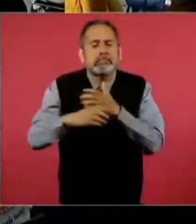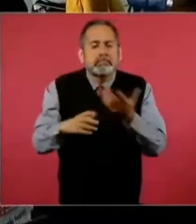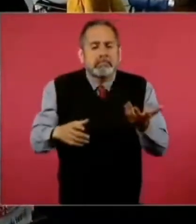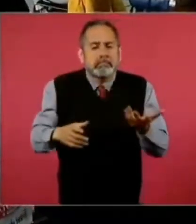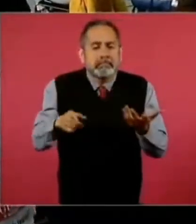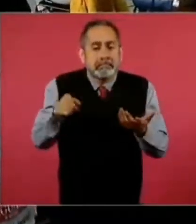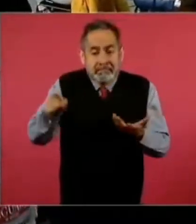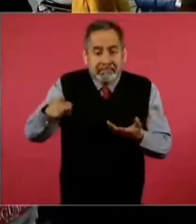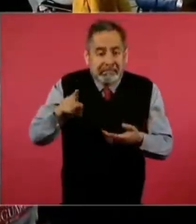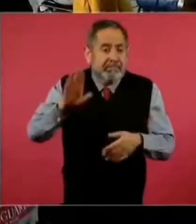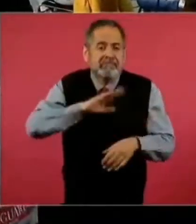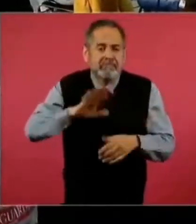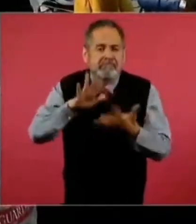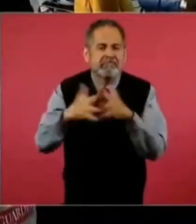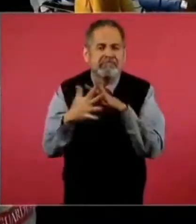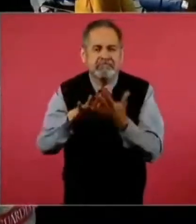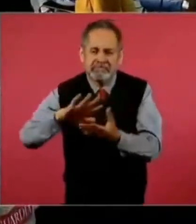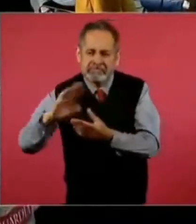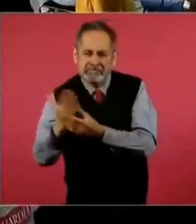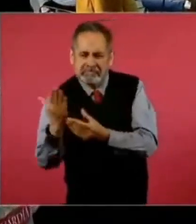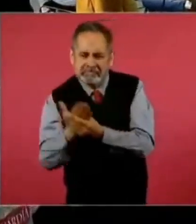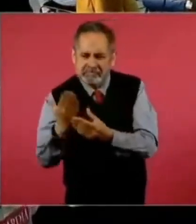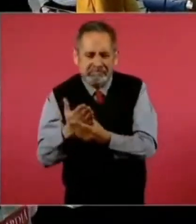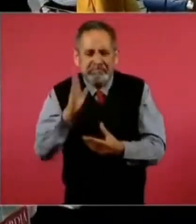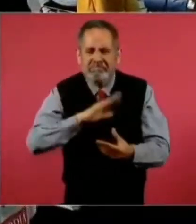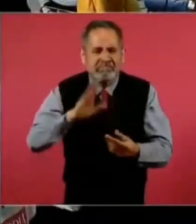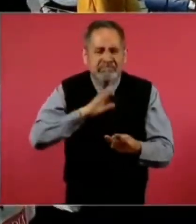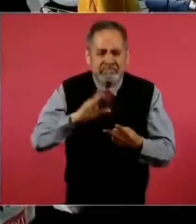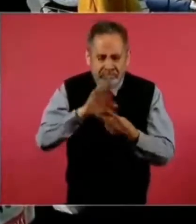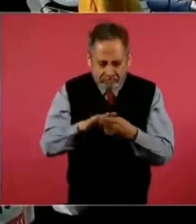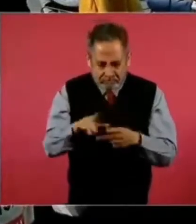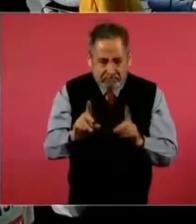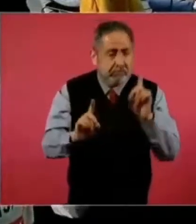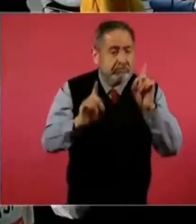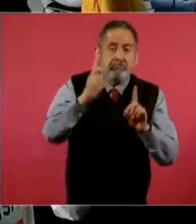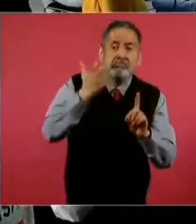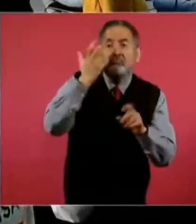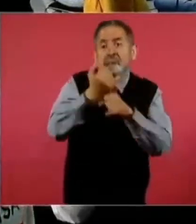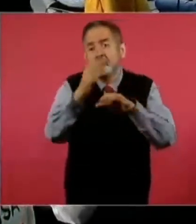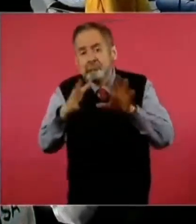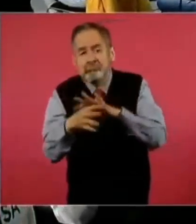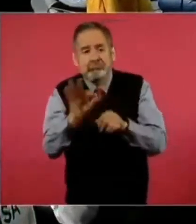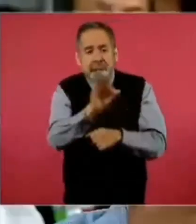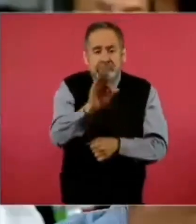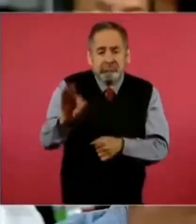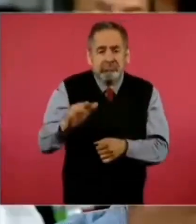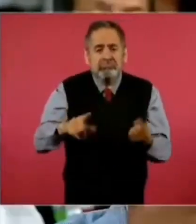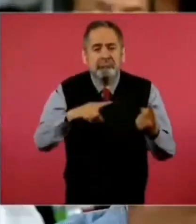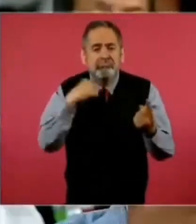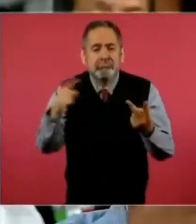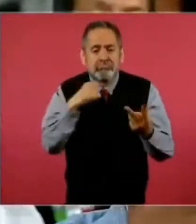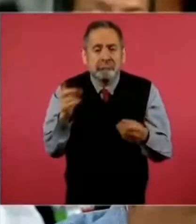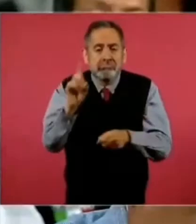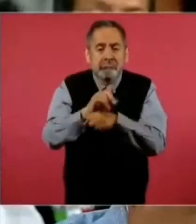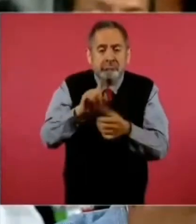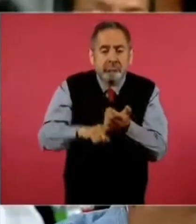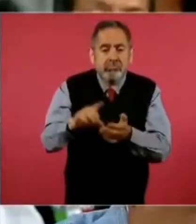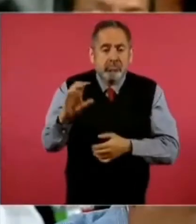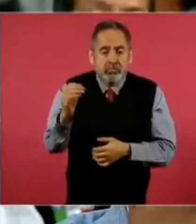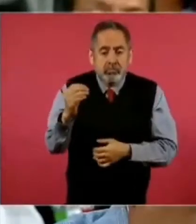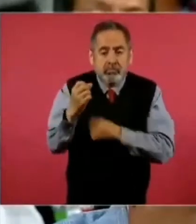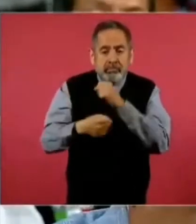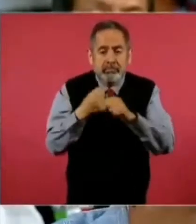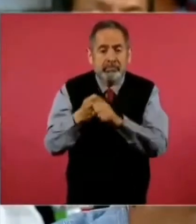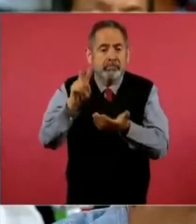mal integradas esta carpeta que existen supuestos e informes fechados en octubre del